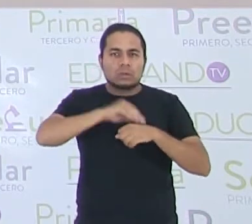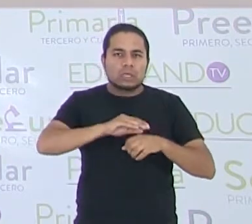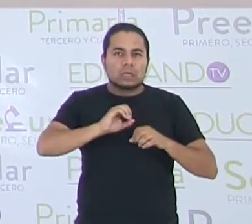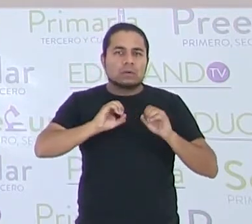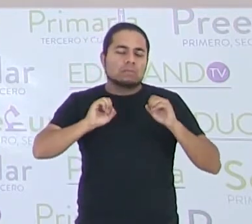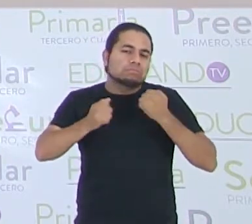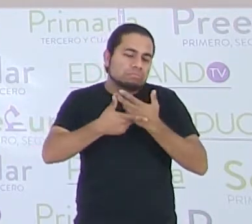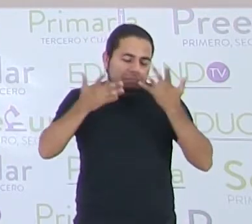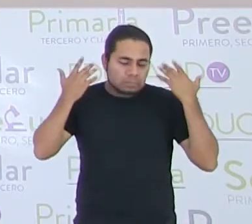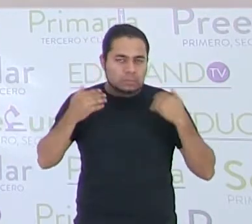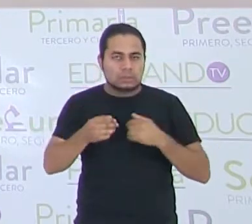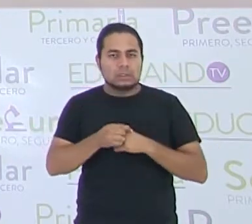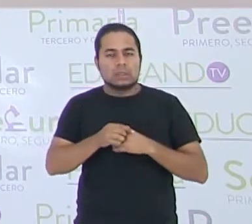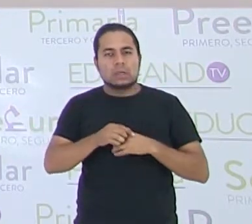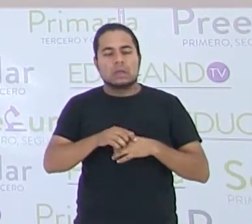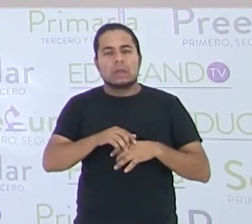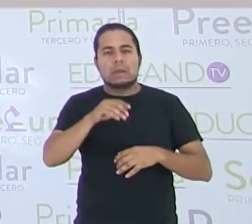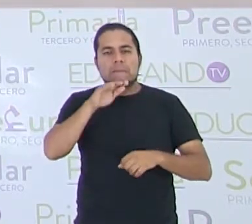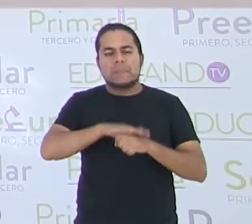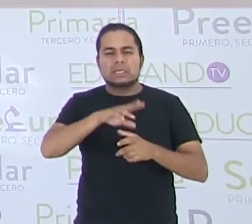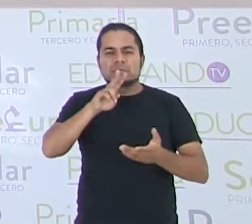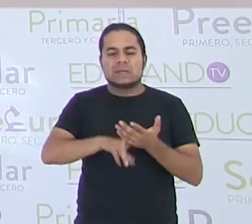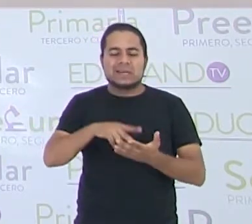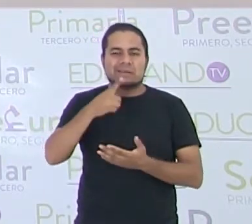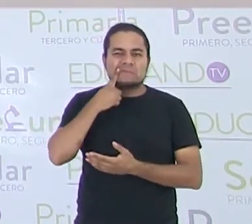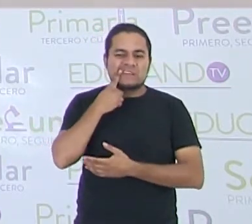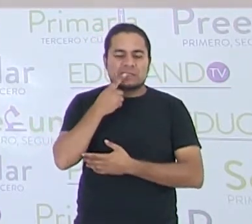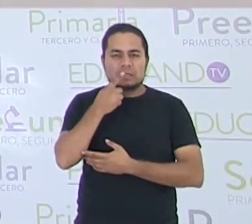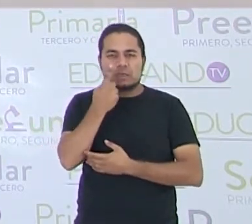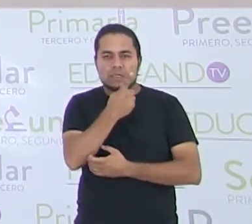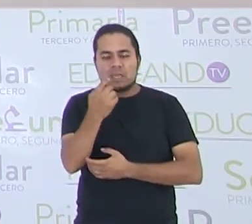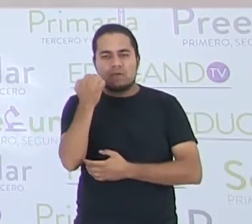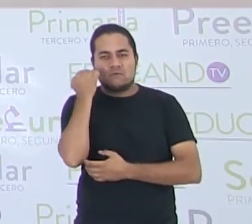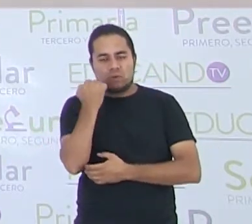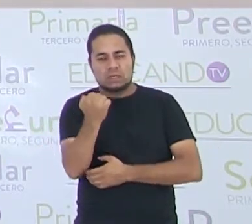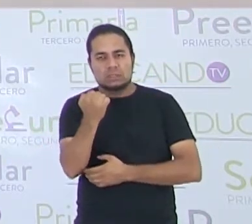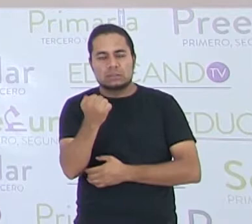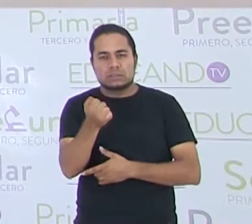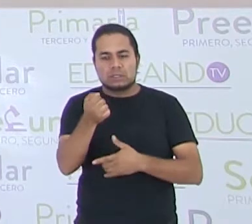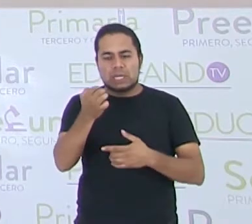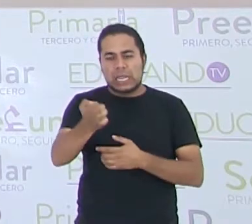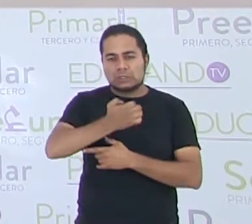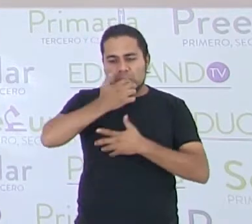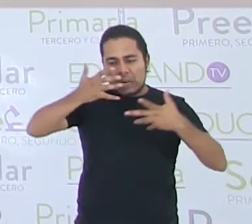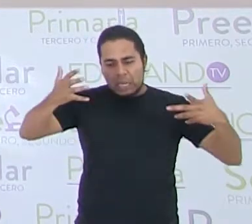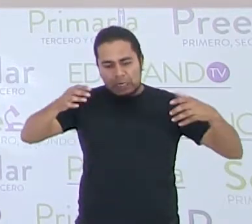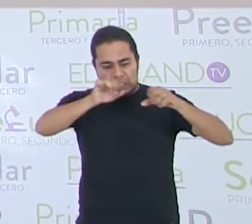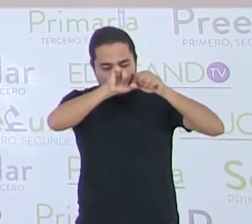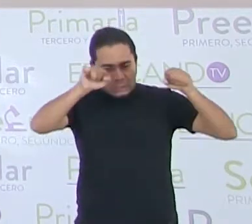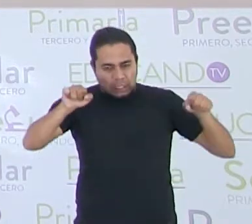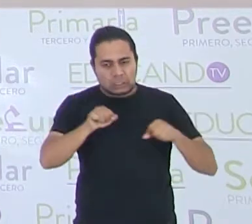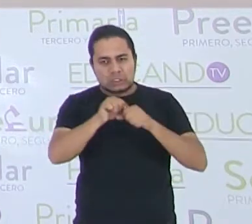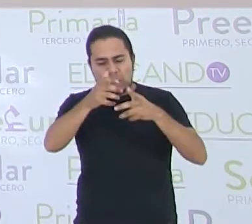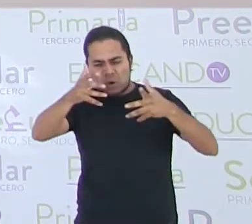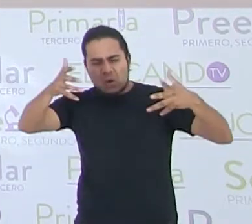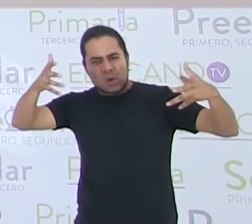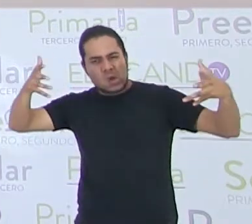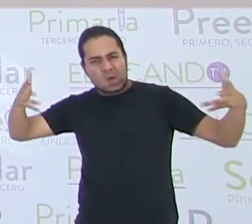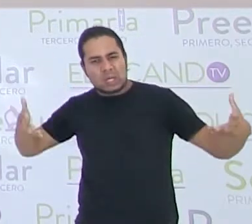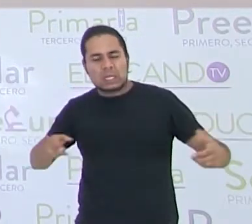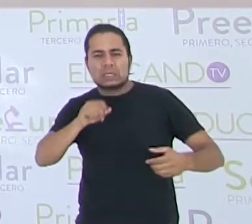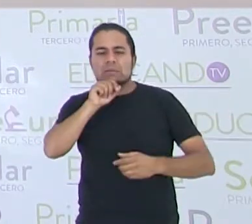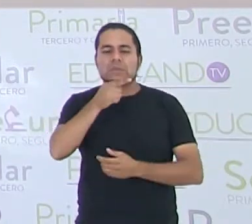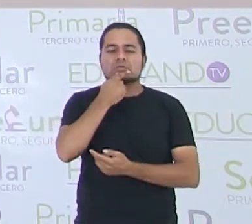así. Más vale maña que fuerza. En una escuela grande con salones muy amplios y